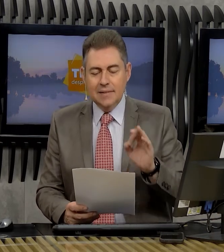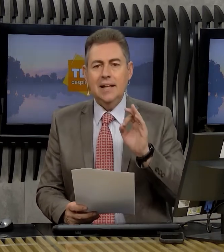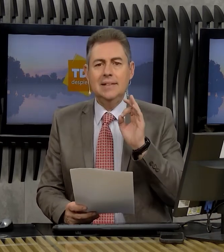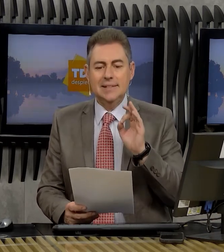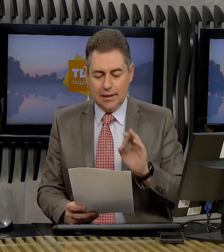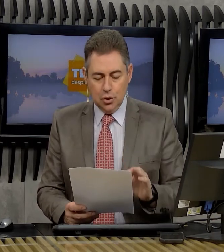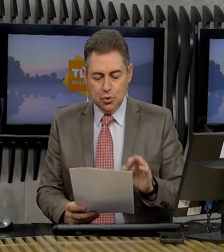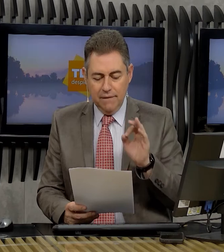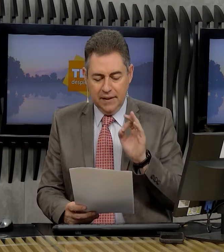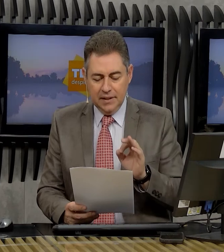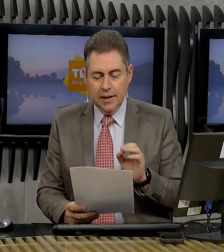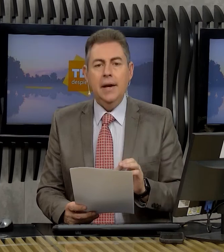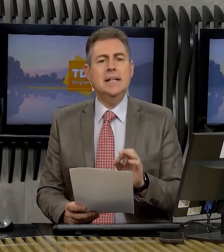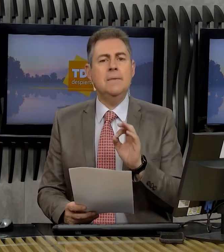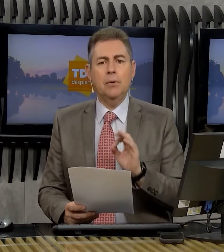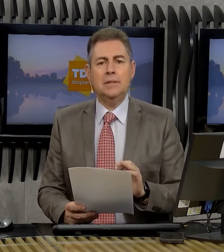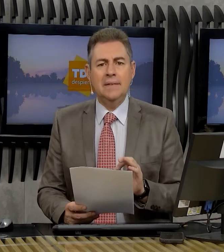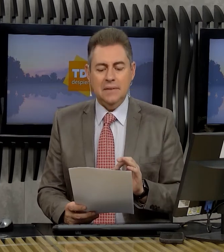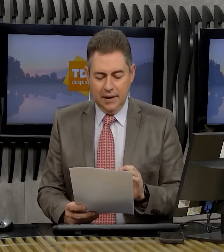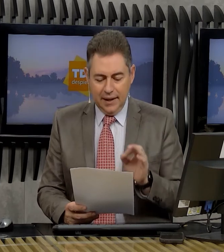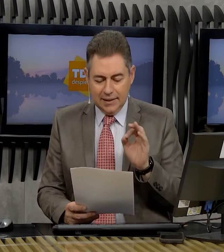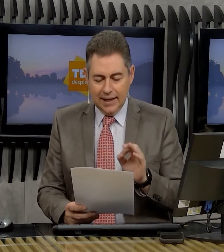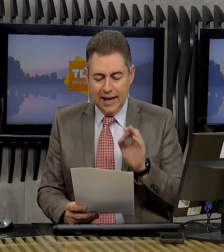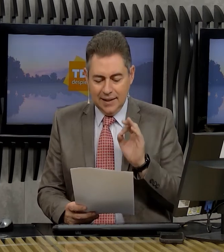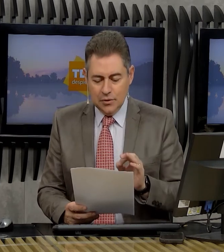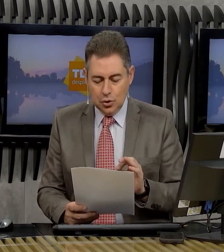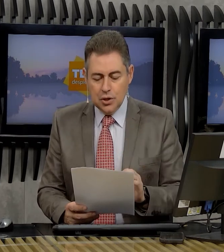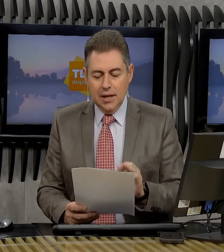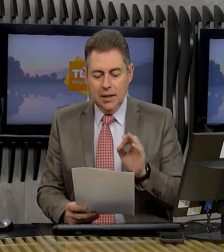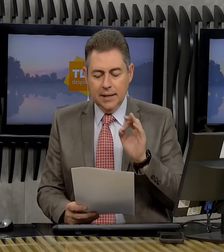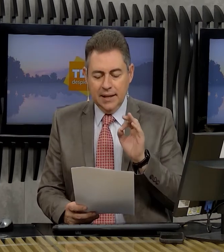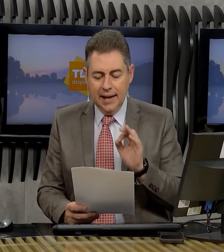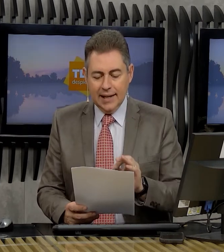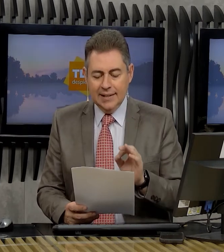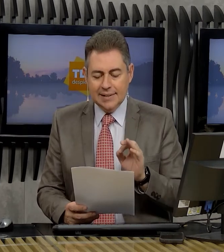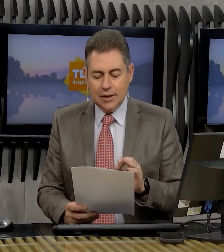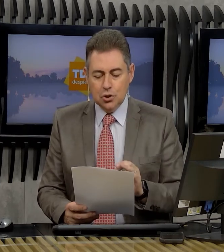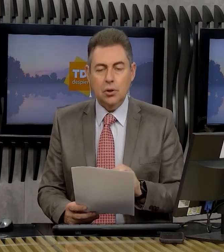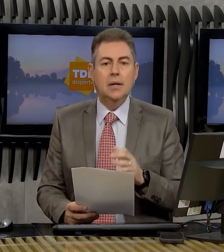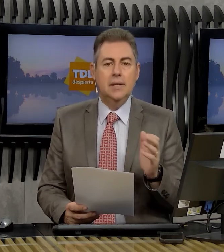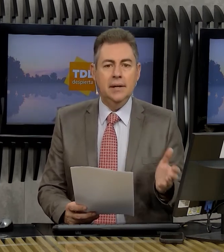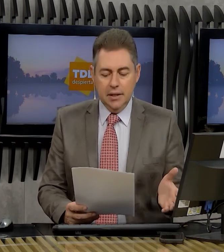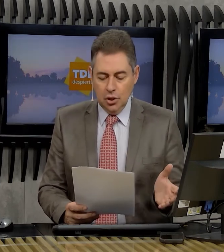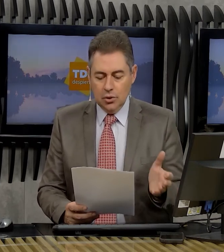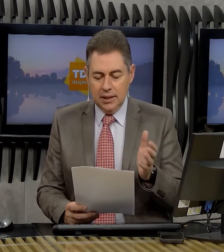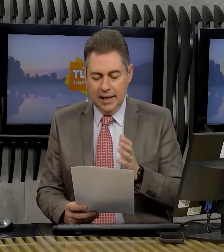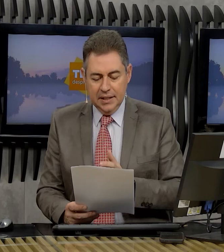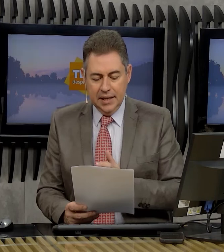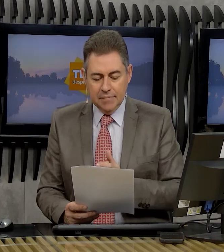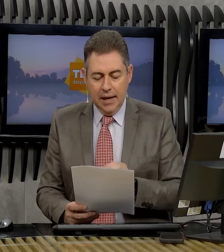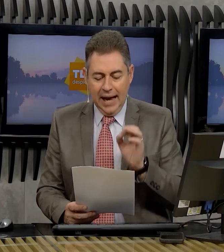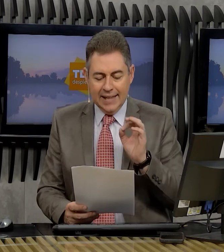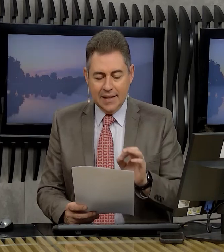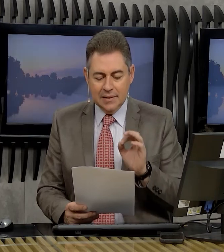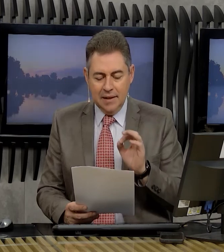alertas del desarrollo infantil. Es importante estar atentos y vigilar el desarrollo del niño, de la